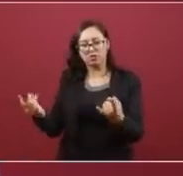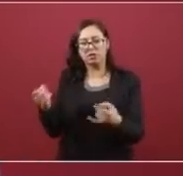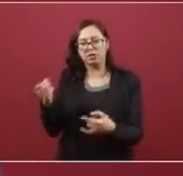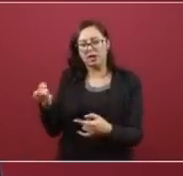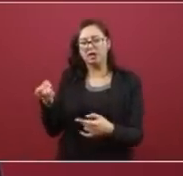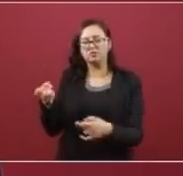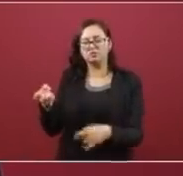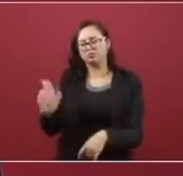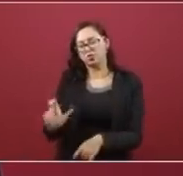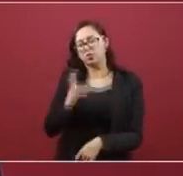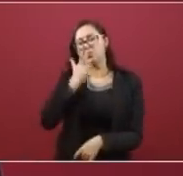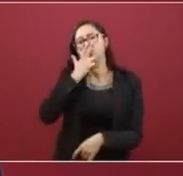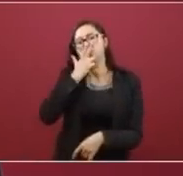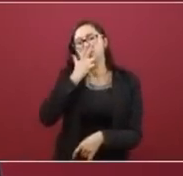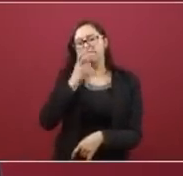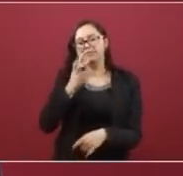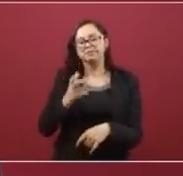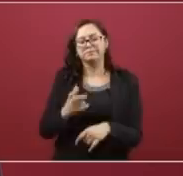merece